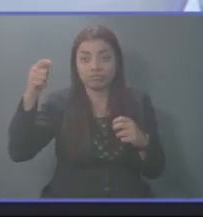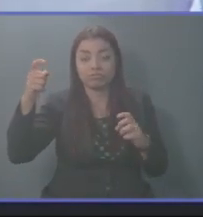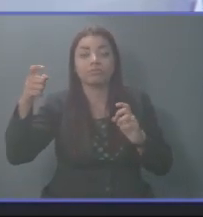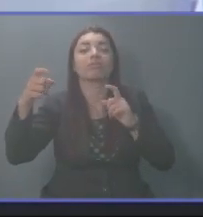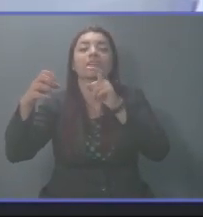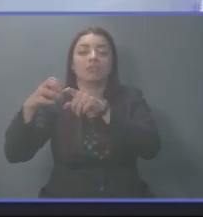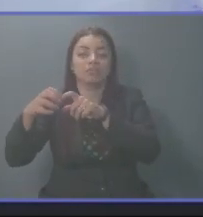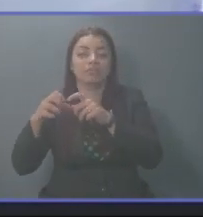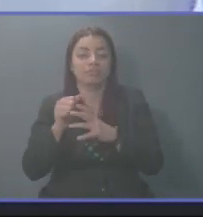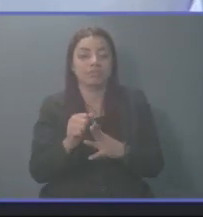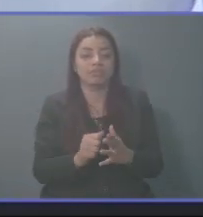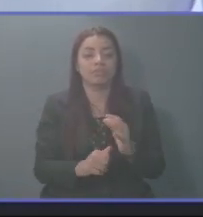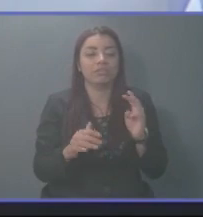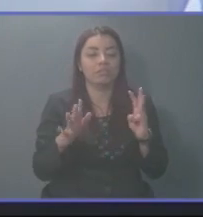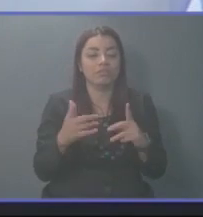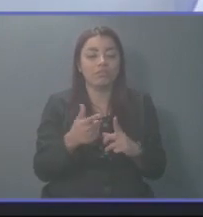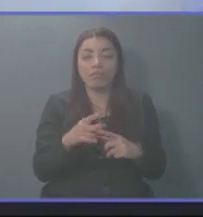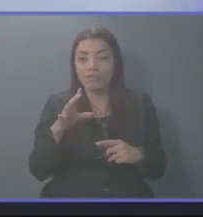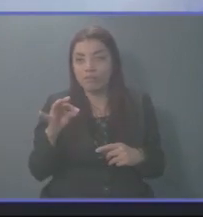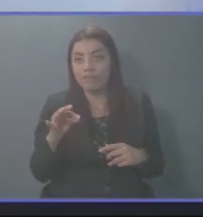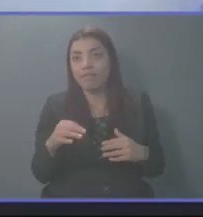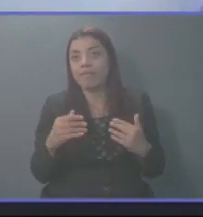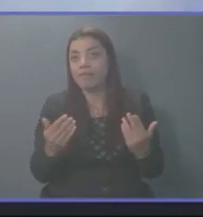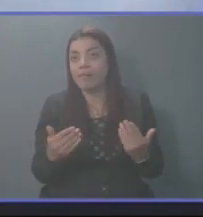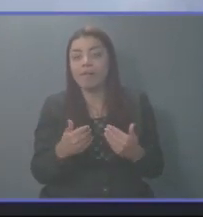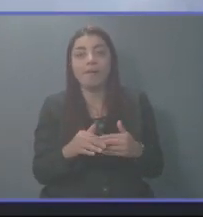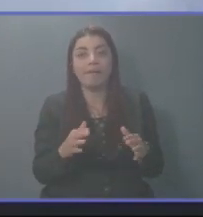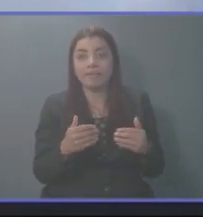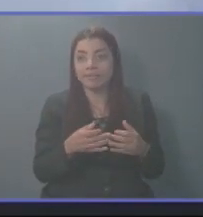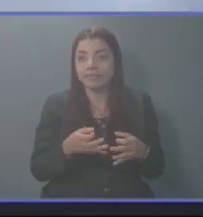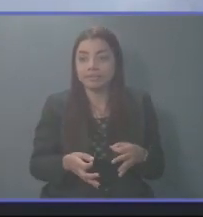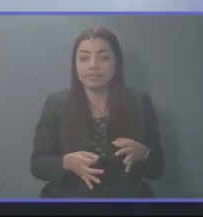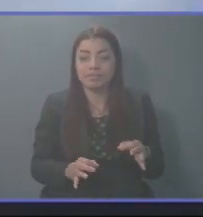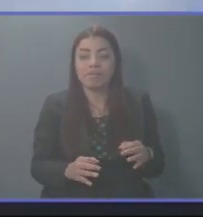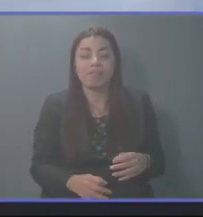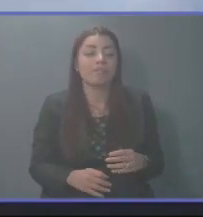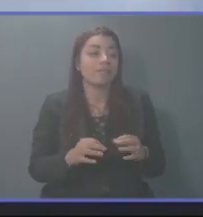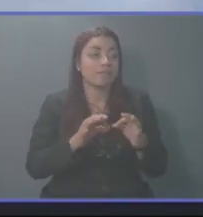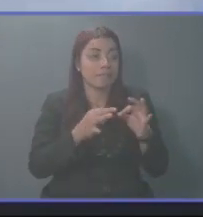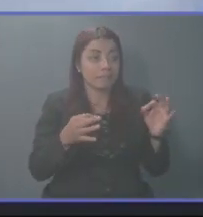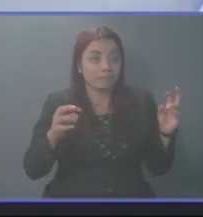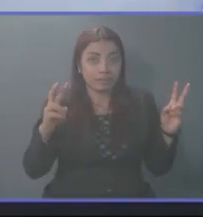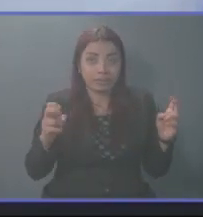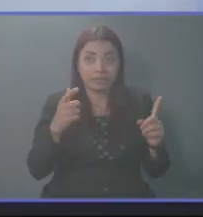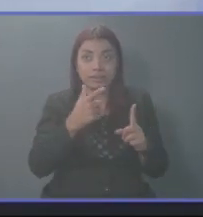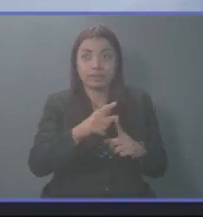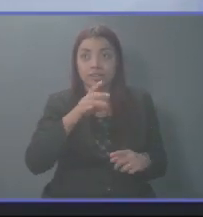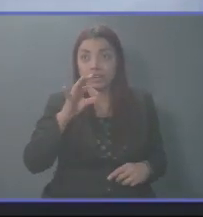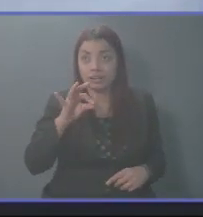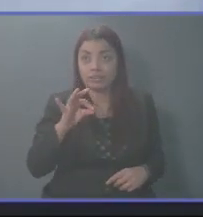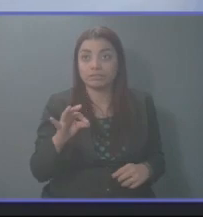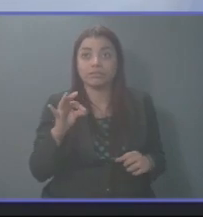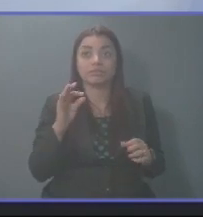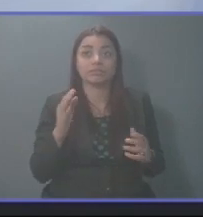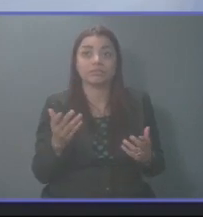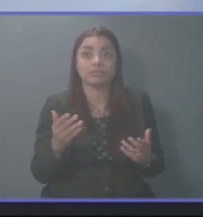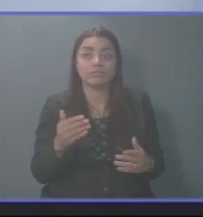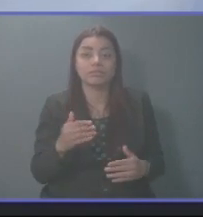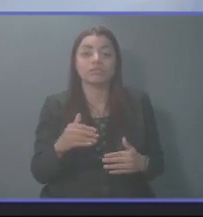Quedando el artículo 8, literal F, de la siguiente manera. Abro paréntesis, F, cierro